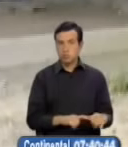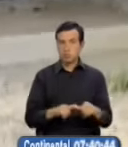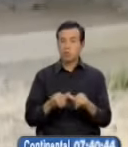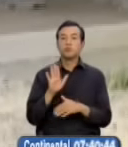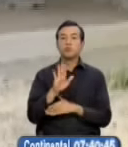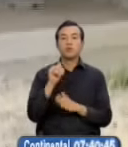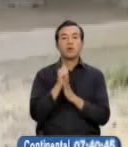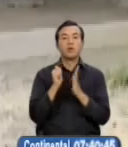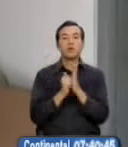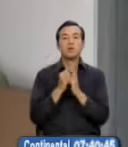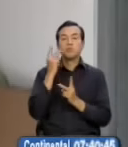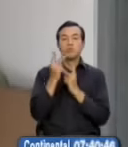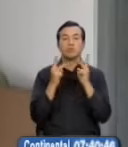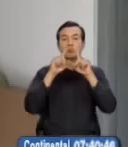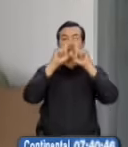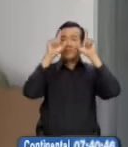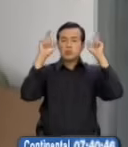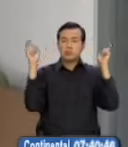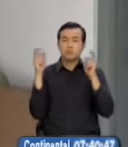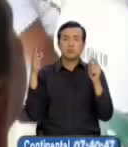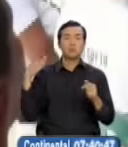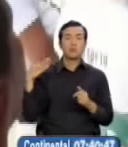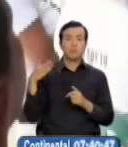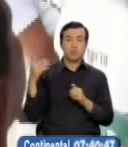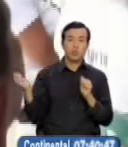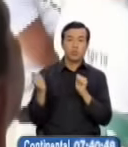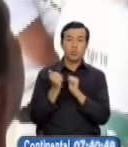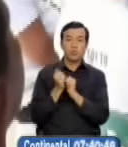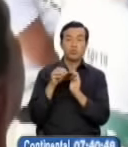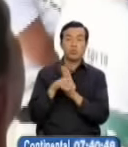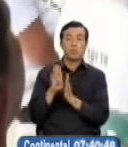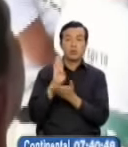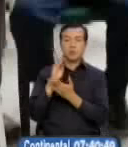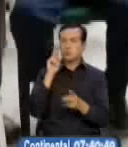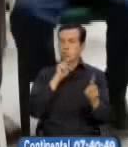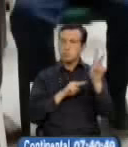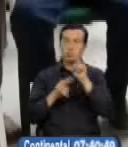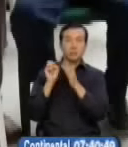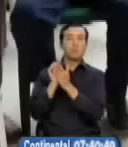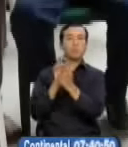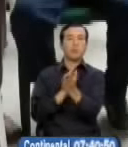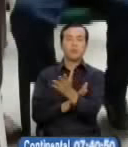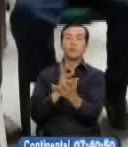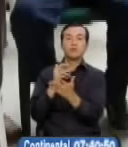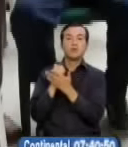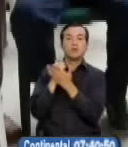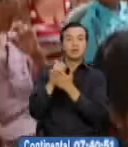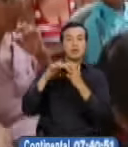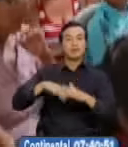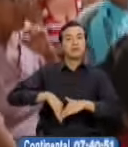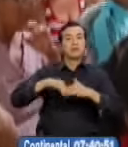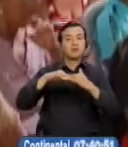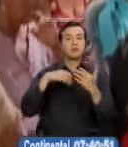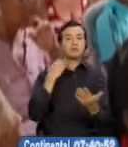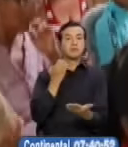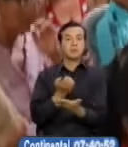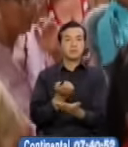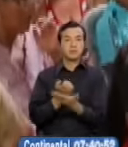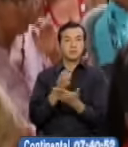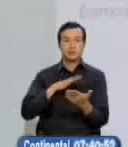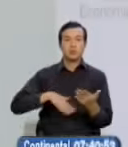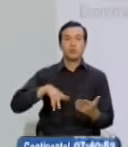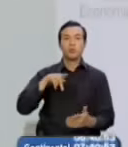de su agenda, visitó una pequeña empresa pesquera en conjunto con el IEX para dar seguimiento a un proyecto que ayudará a la reactivación económica de